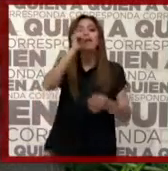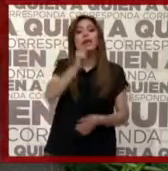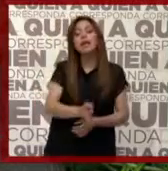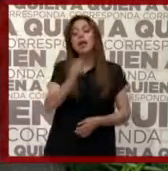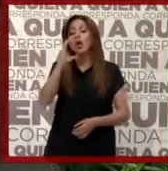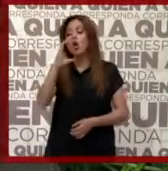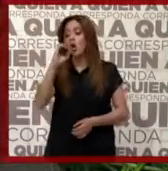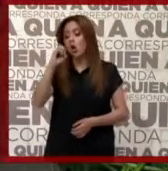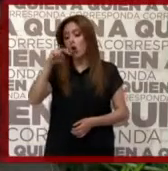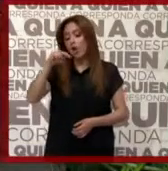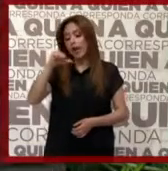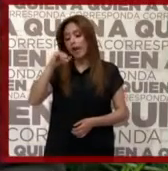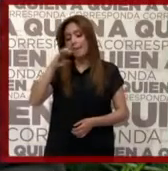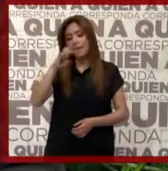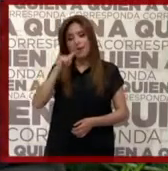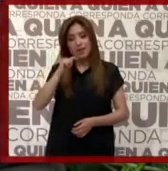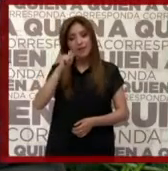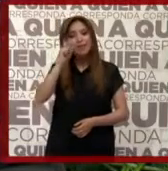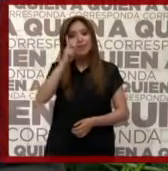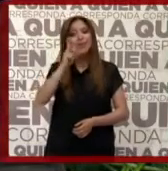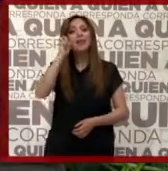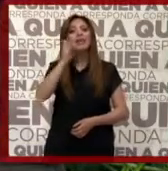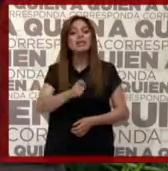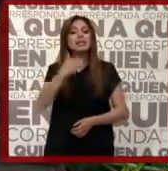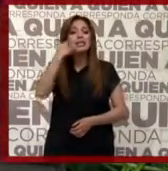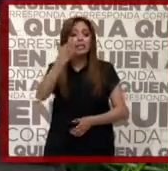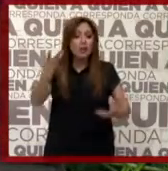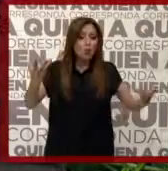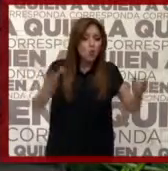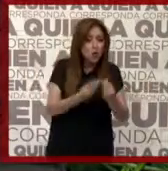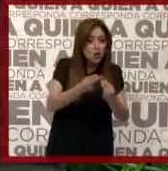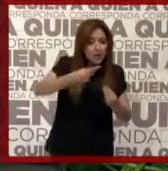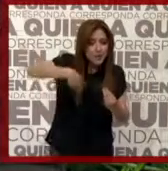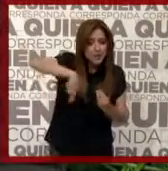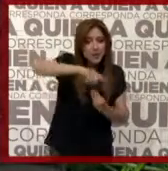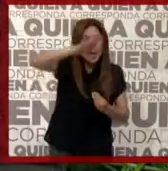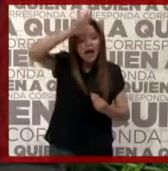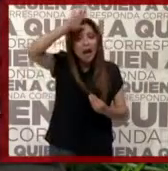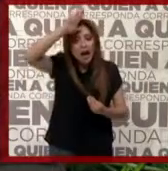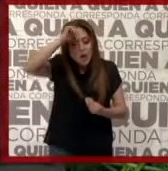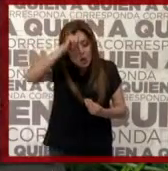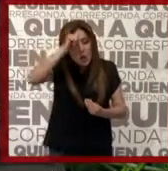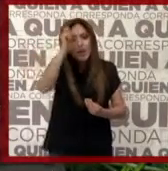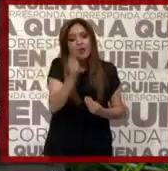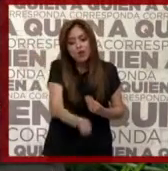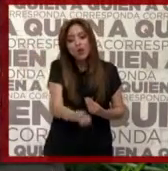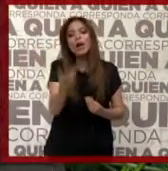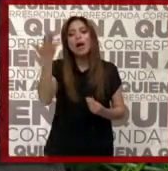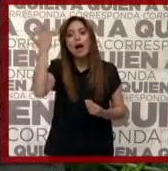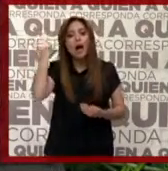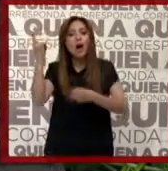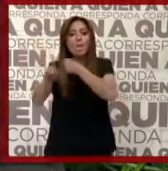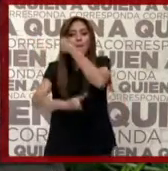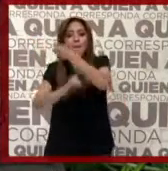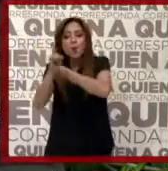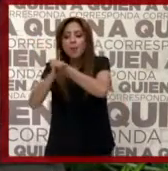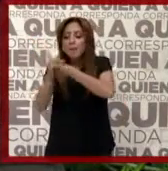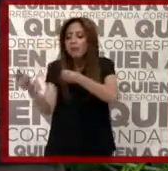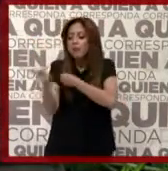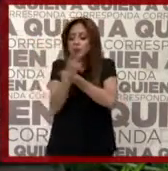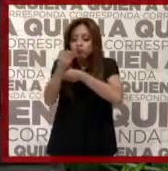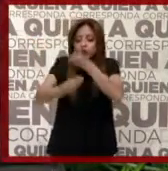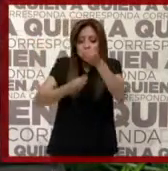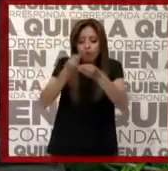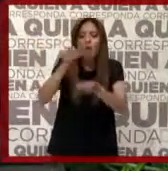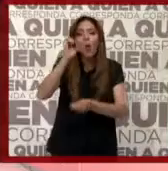obligados a acercar a las partes en un acuerdo que puede ir desde una explicación que no tuvieron en el momento en que pasó el acto médico hasta